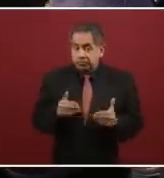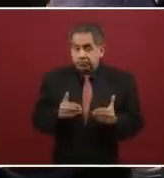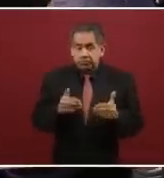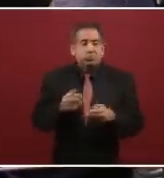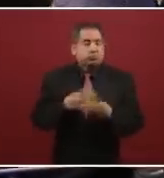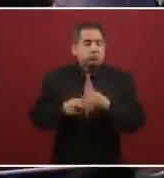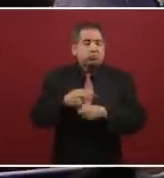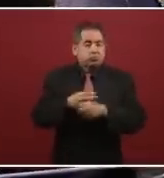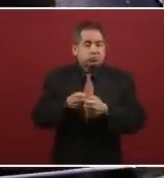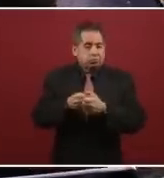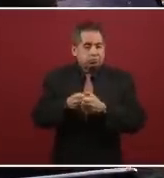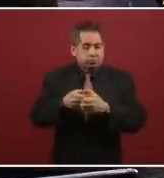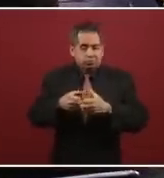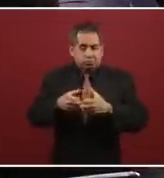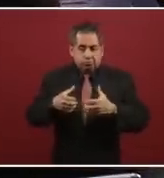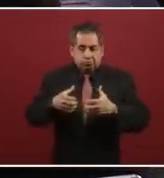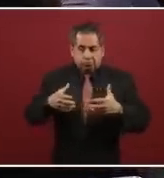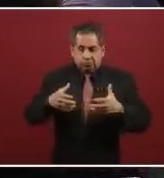aumentando.